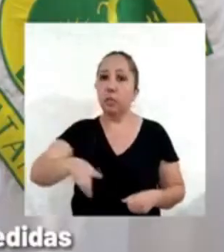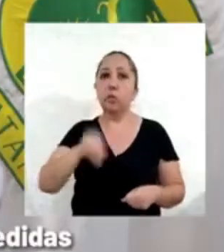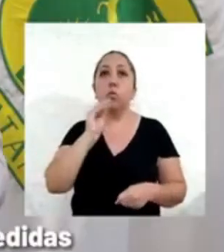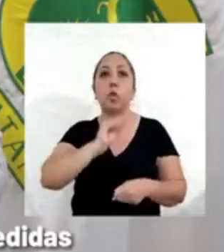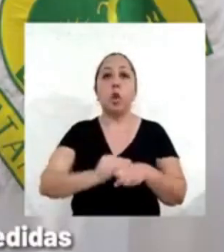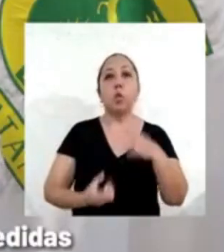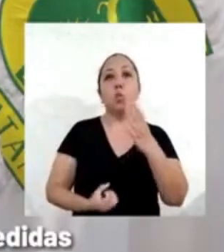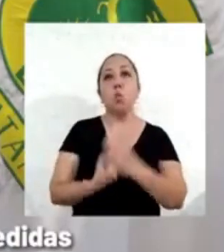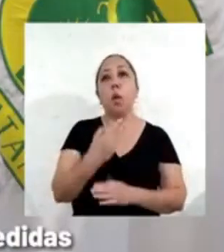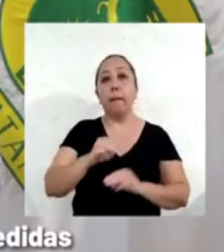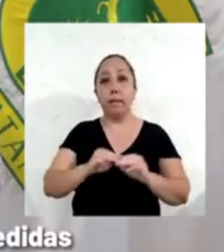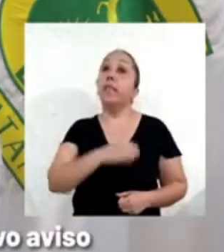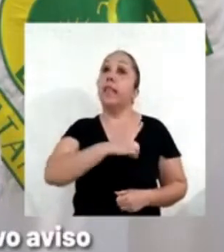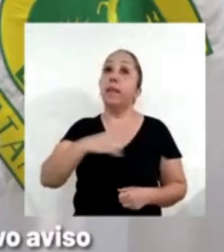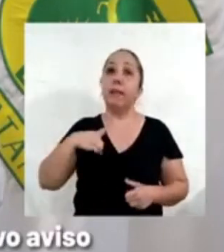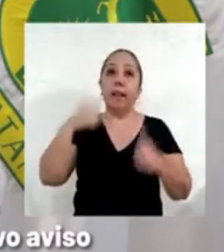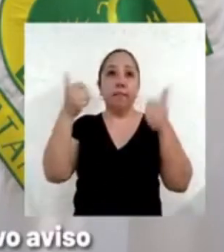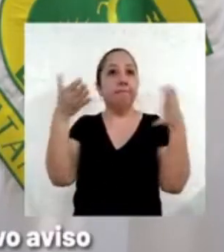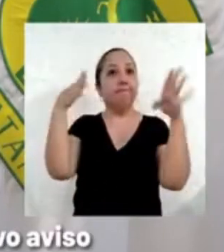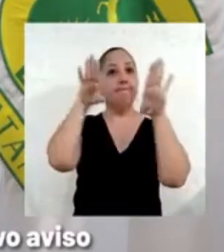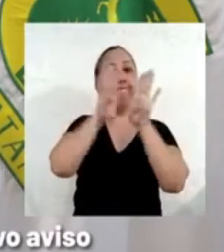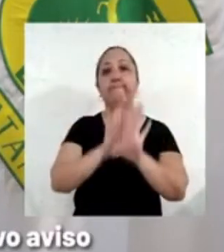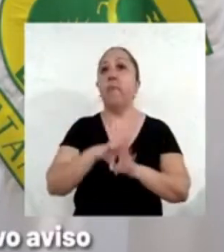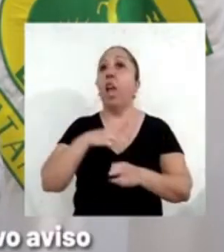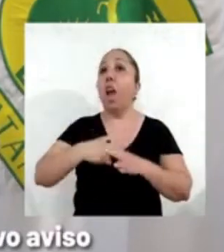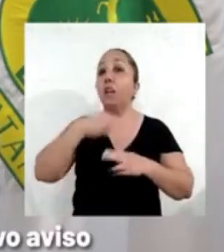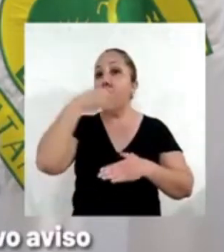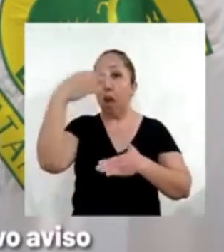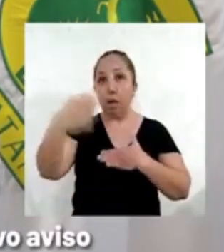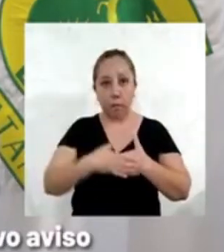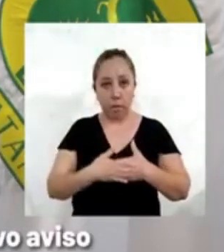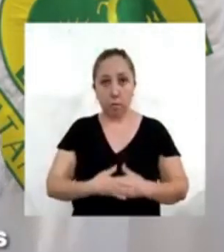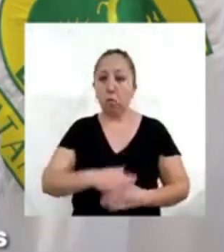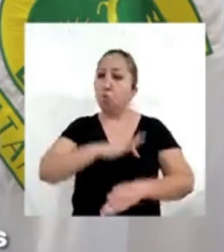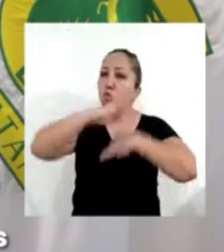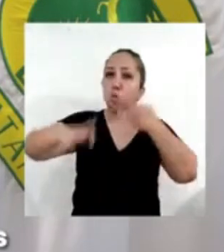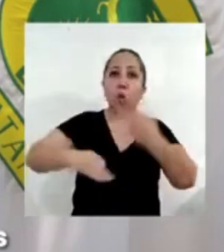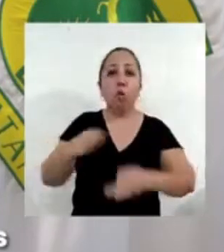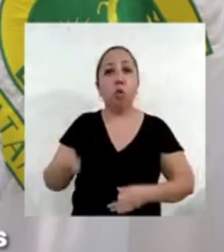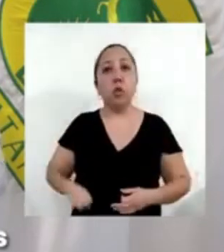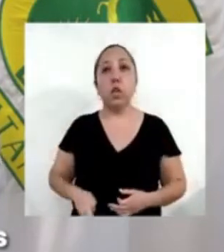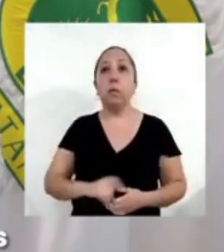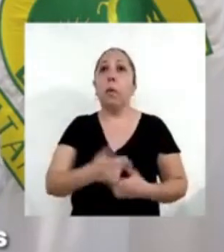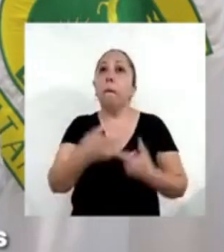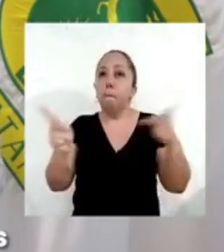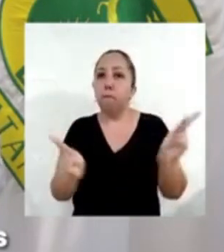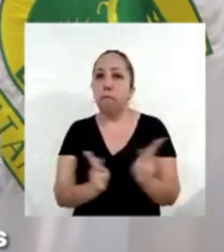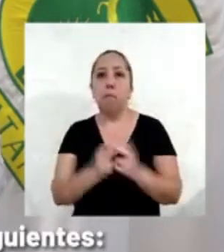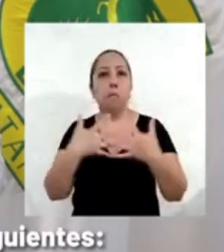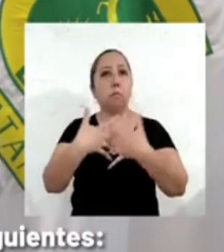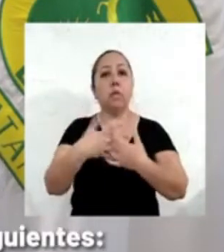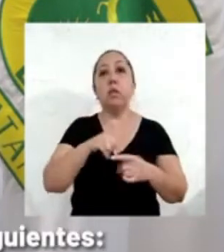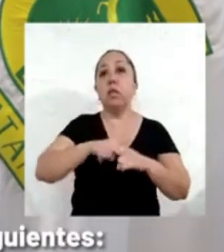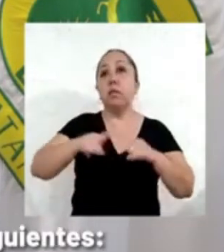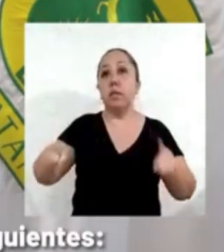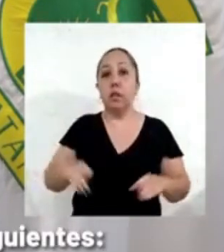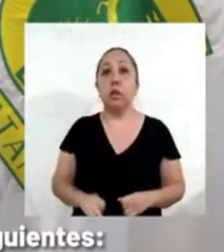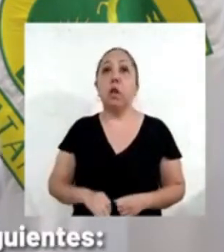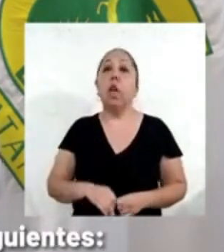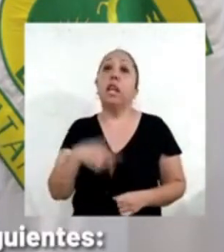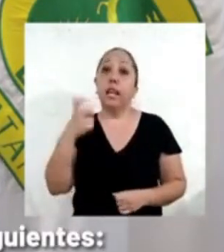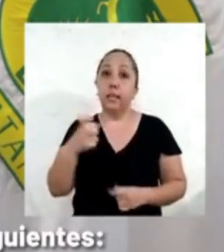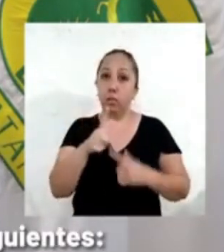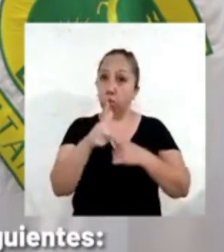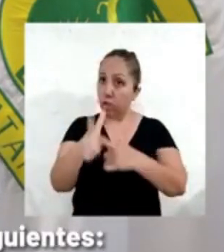hemos decidido implementar nuevas medidas. Deberán permanecer cerrados hasta nuevo aviso todo tipo de comercios y empresas de todos los giros,